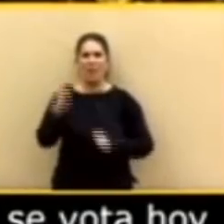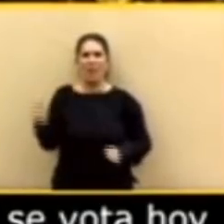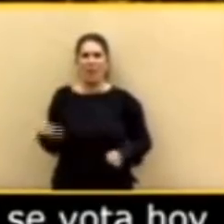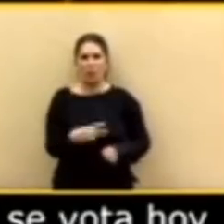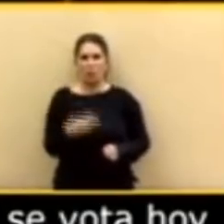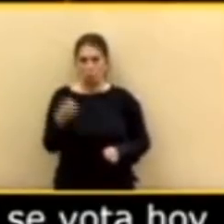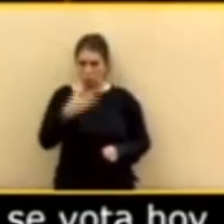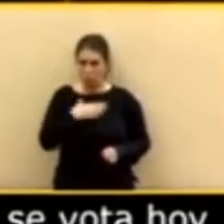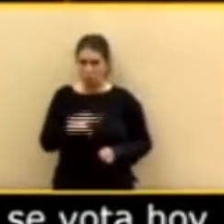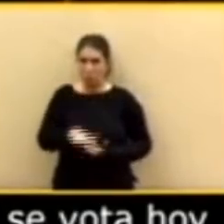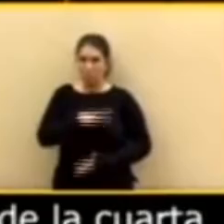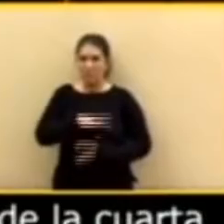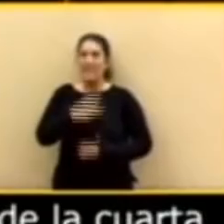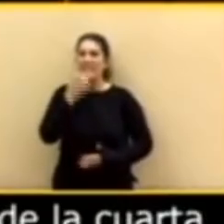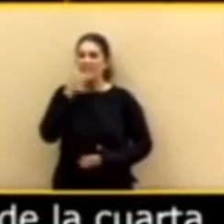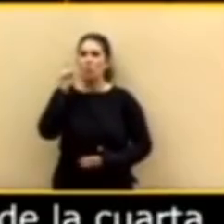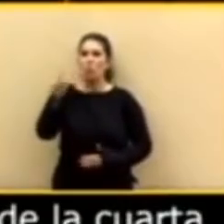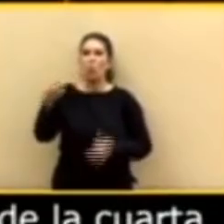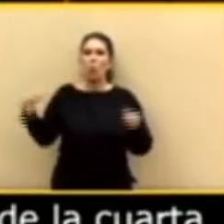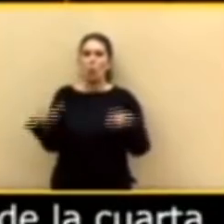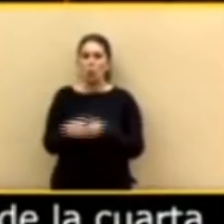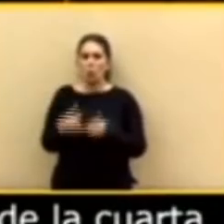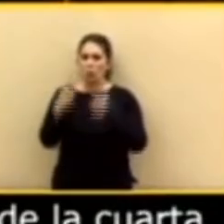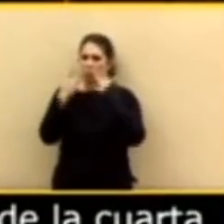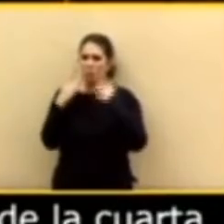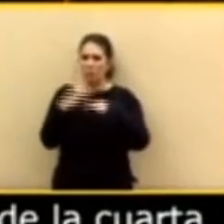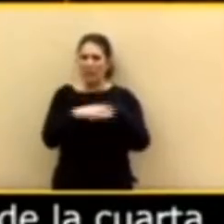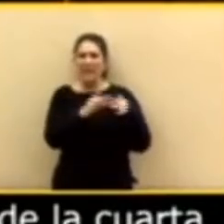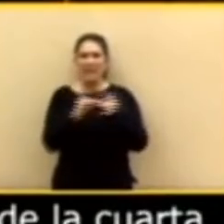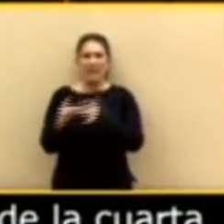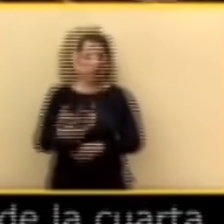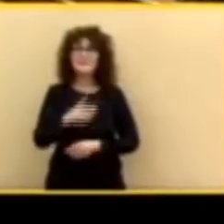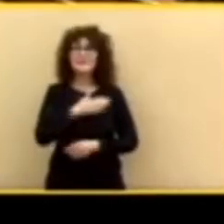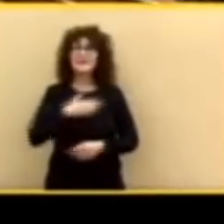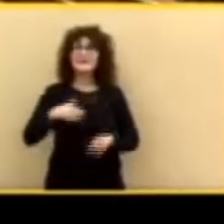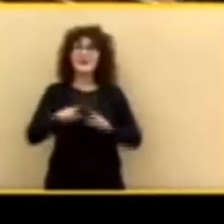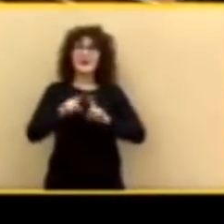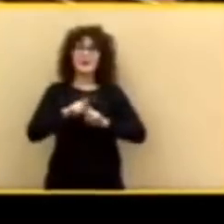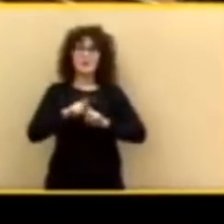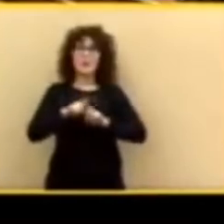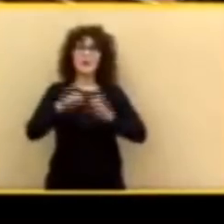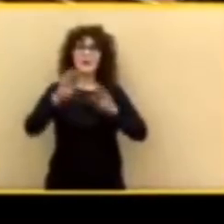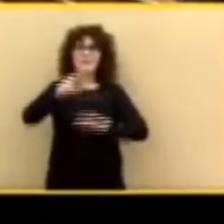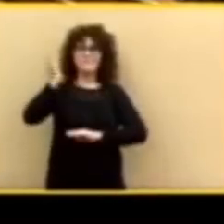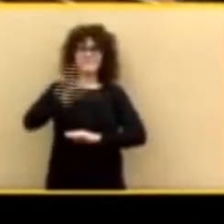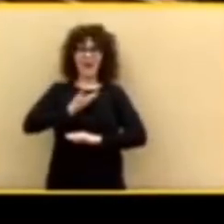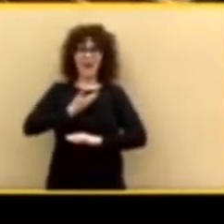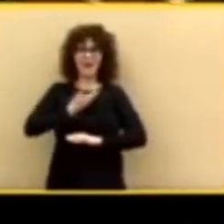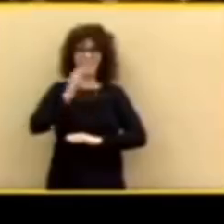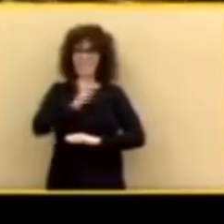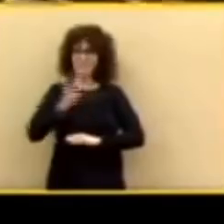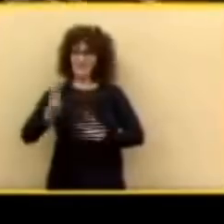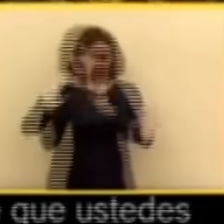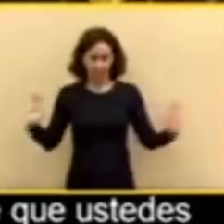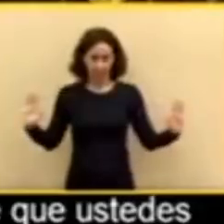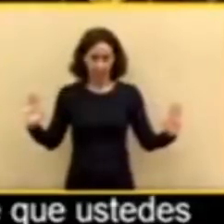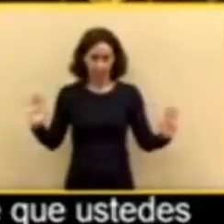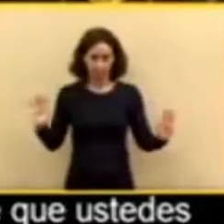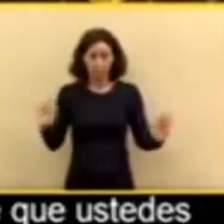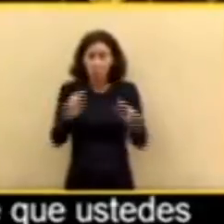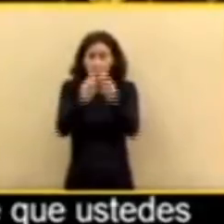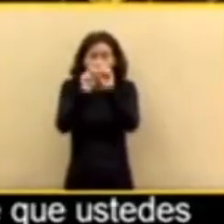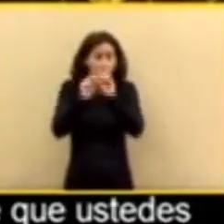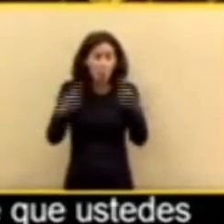hay un segmento del votante del PP que no es menor, que podríamos llamar conservador,